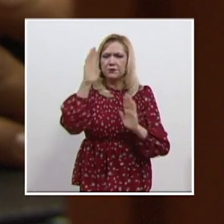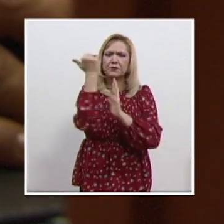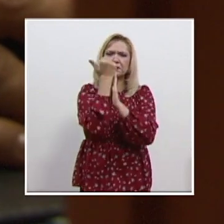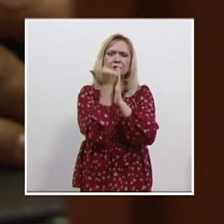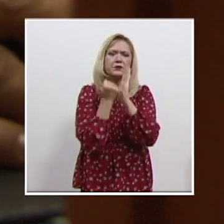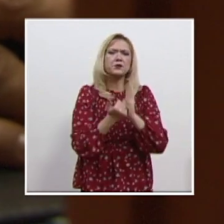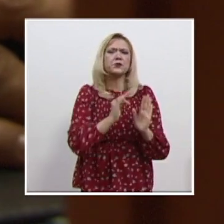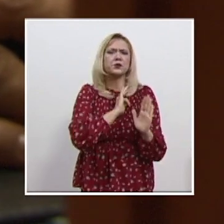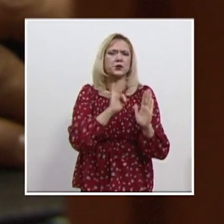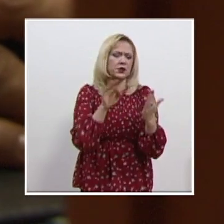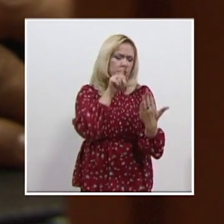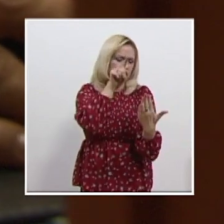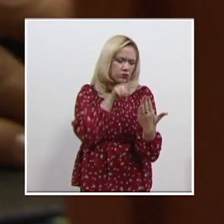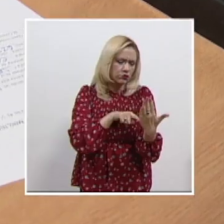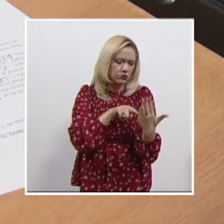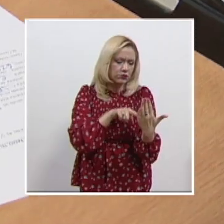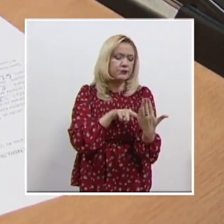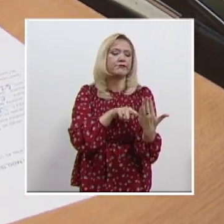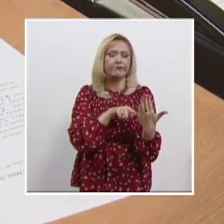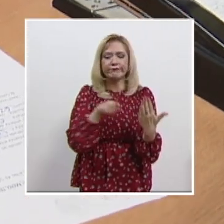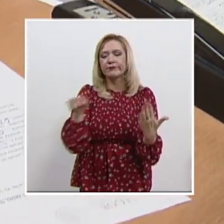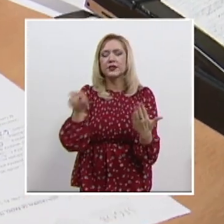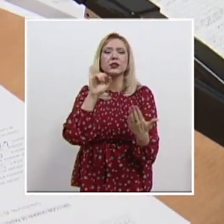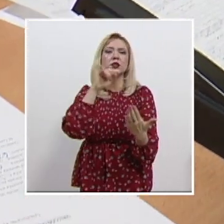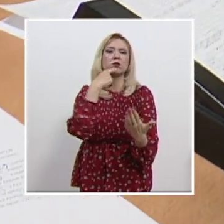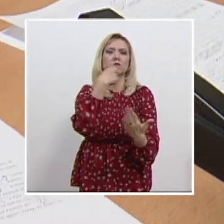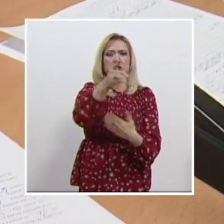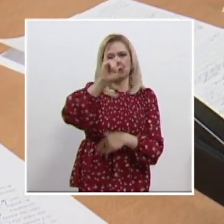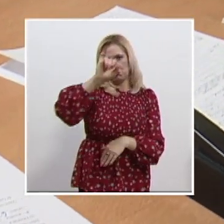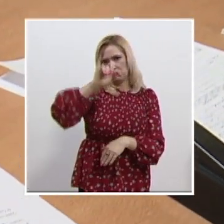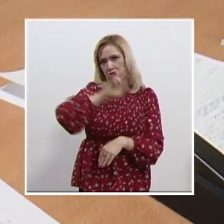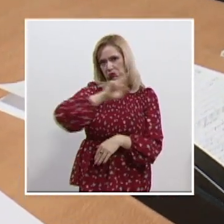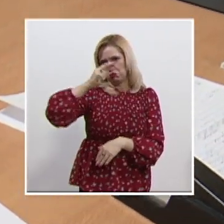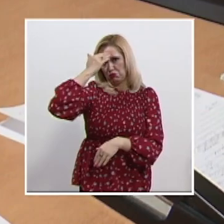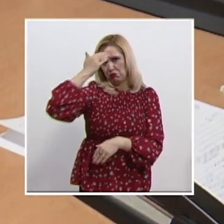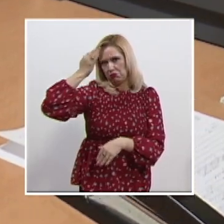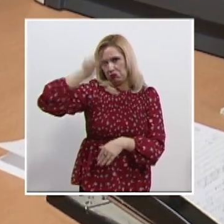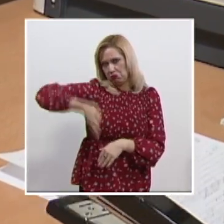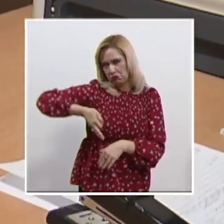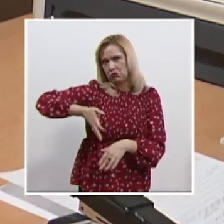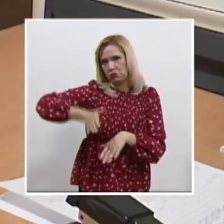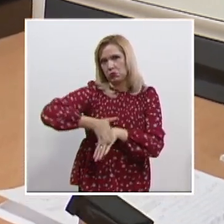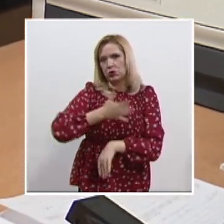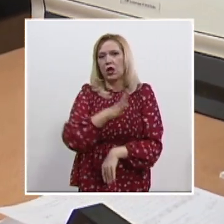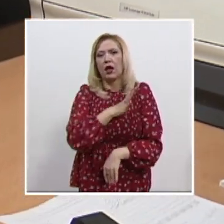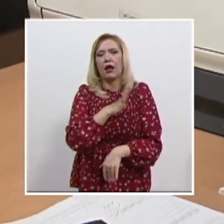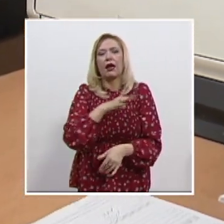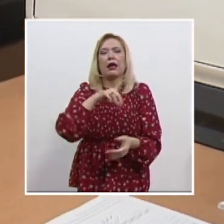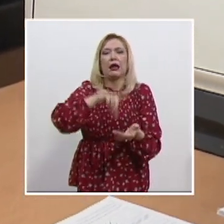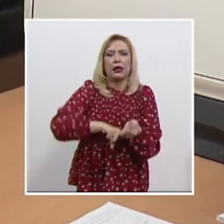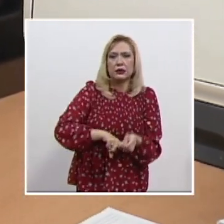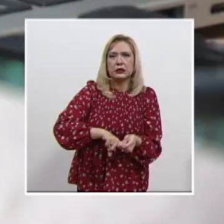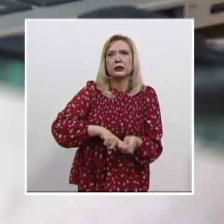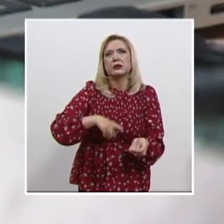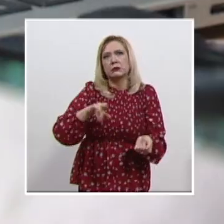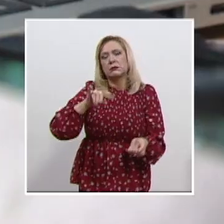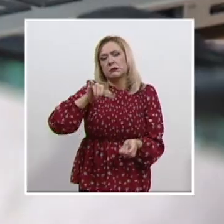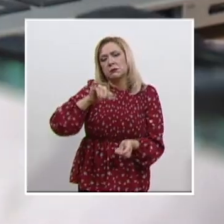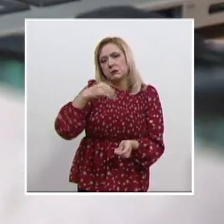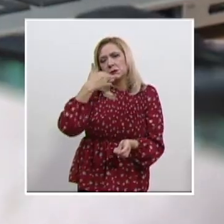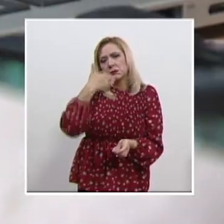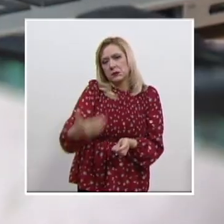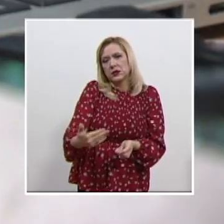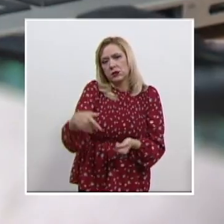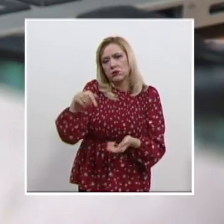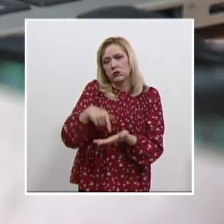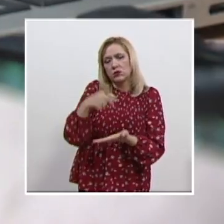puedan clasificarse como reconocimiento expreso o tácito, pues existen varias maneras de generar ese reconocimiento, lo que será definido